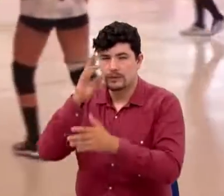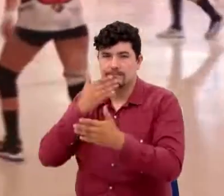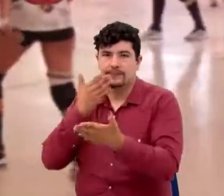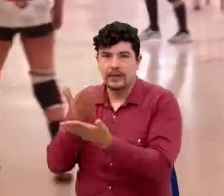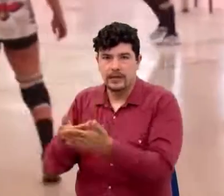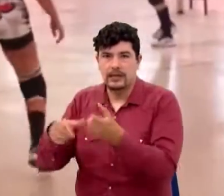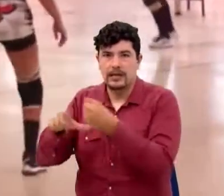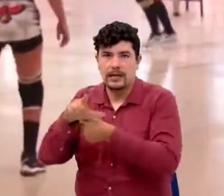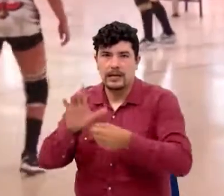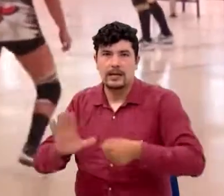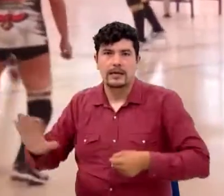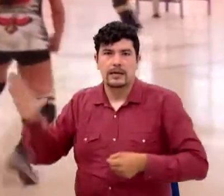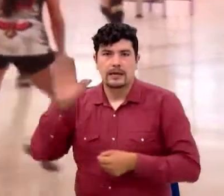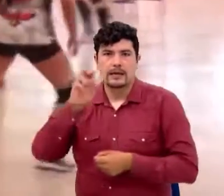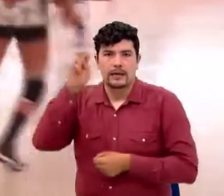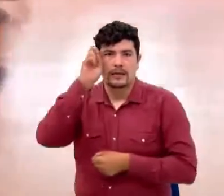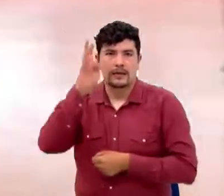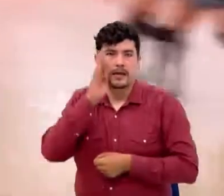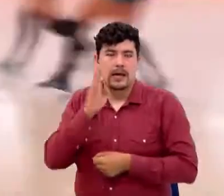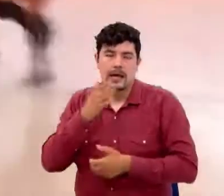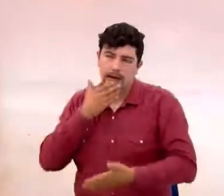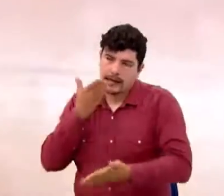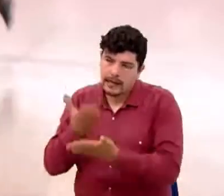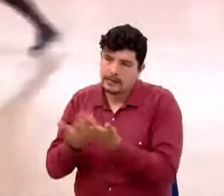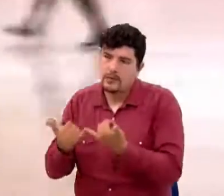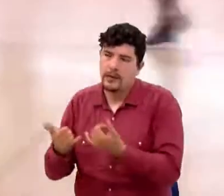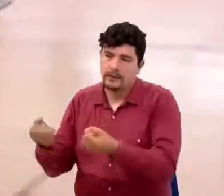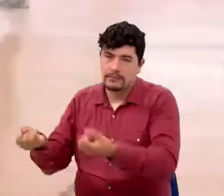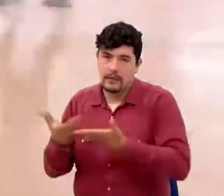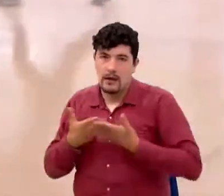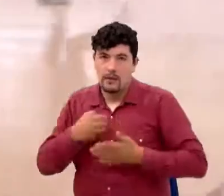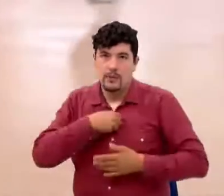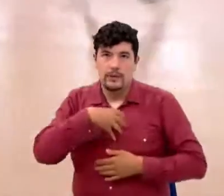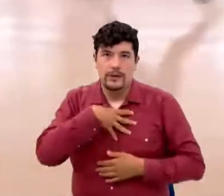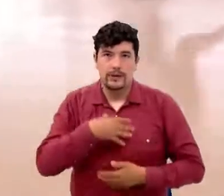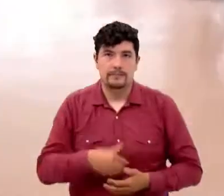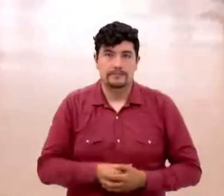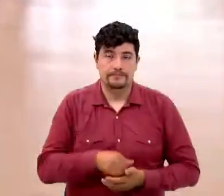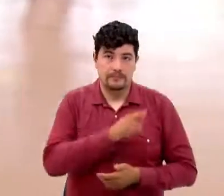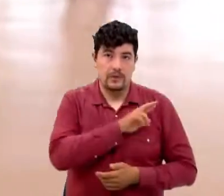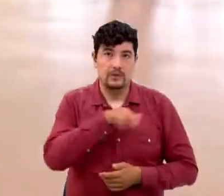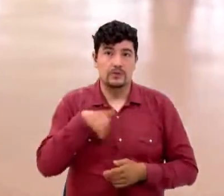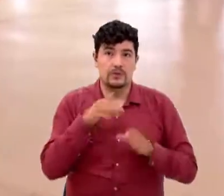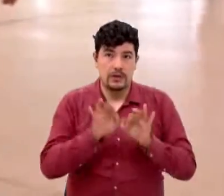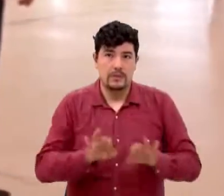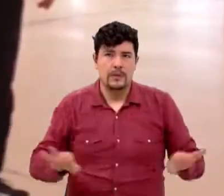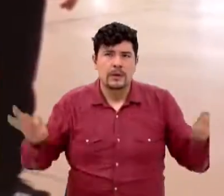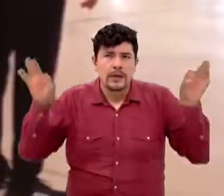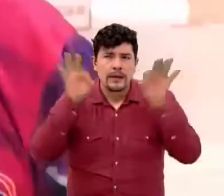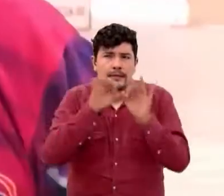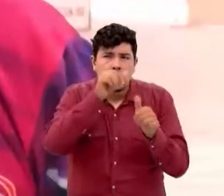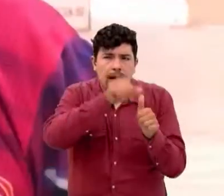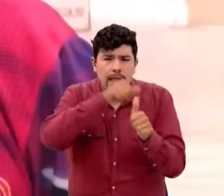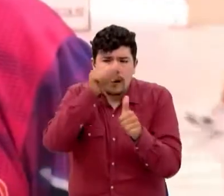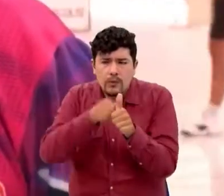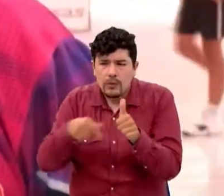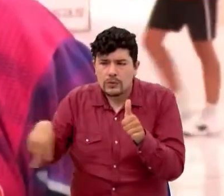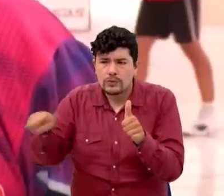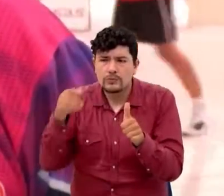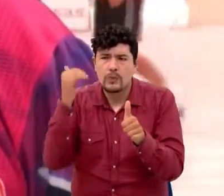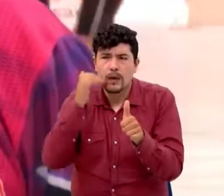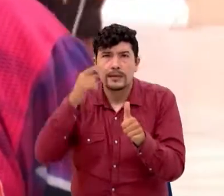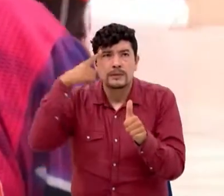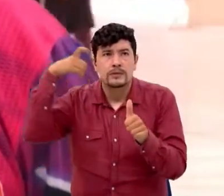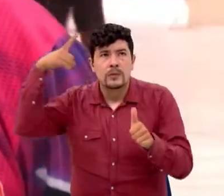Santandereana porque nos da el privilegio, nos da esa oportunidad. Para nosotros es muy importante porque cada una de ellas tiene una ilusión, una